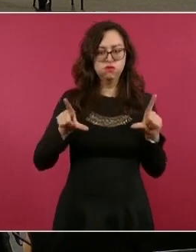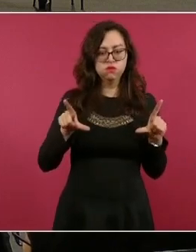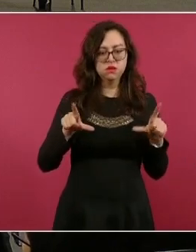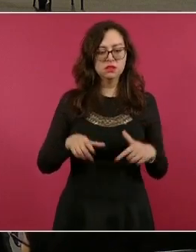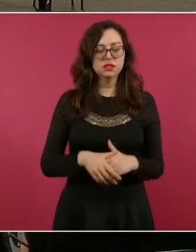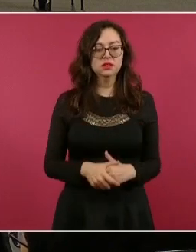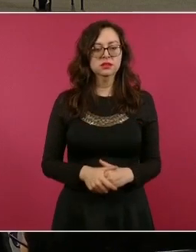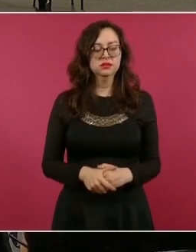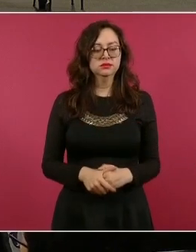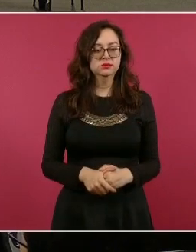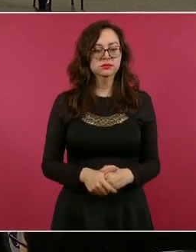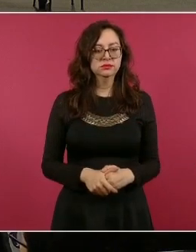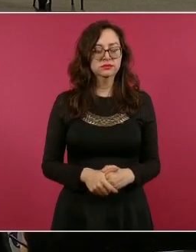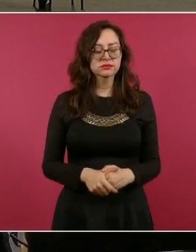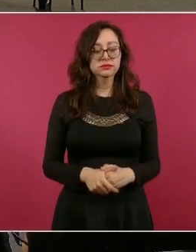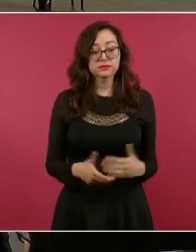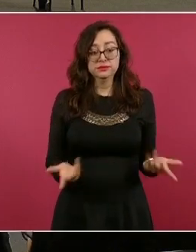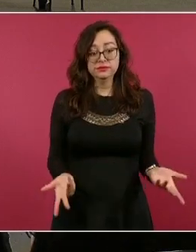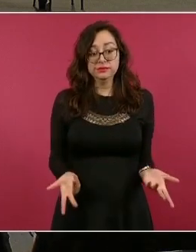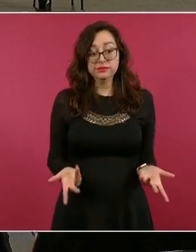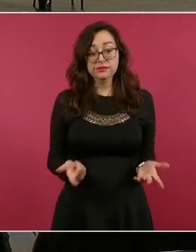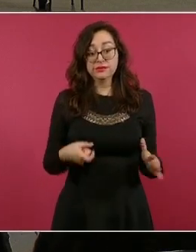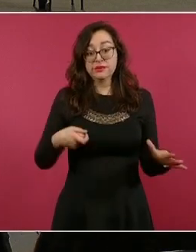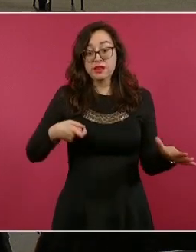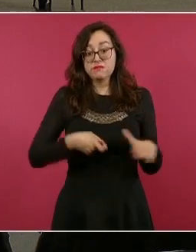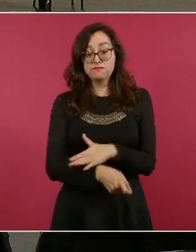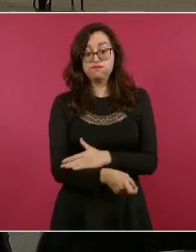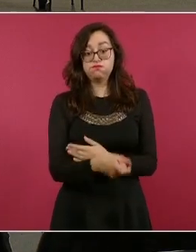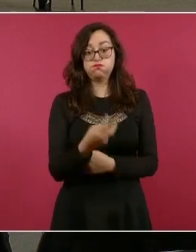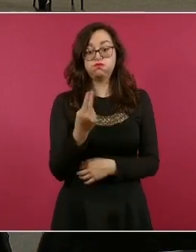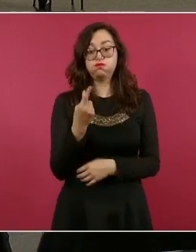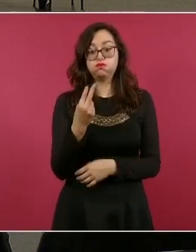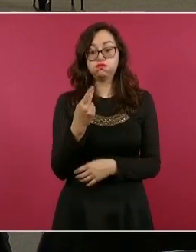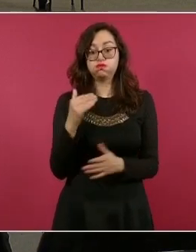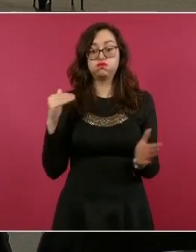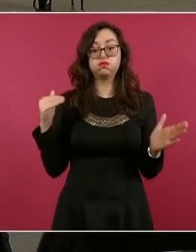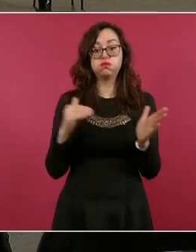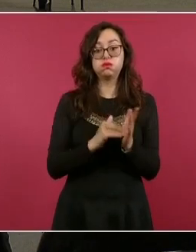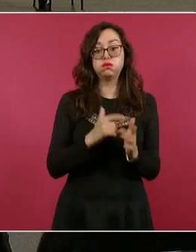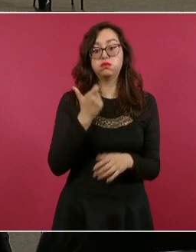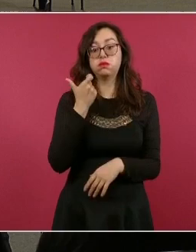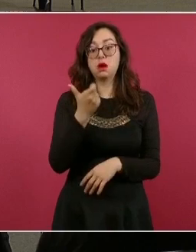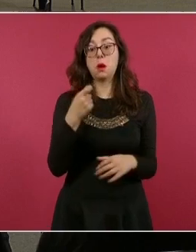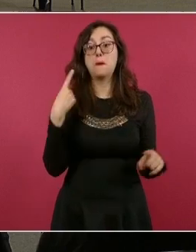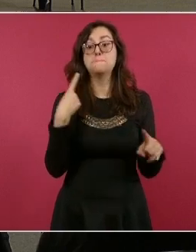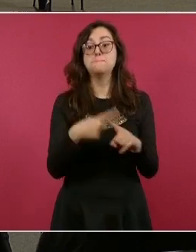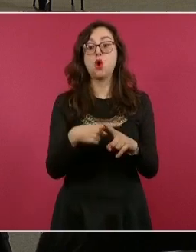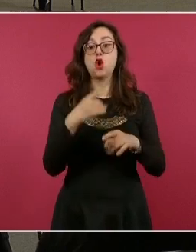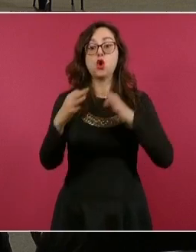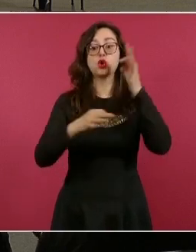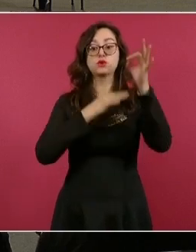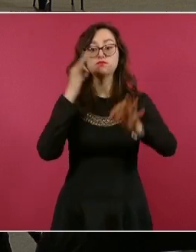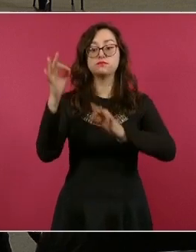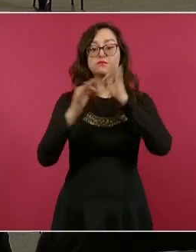anuncio, solamente para que vean, se pagan 25 mil pesos por anuncio. Esto equivale a